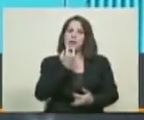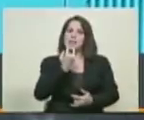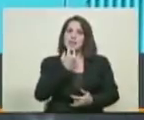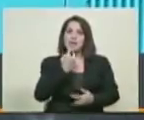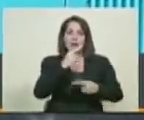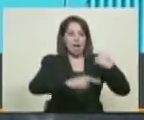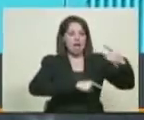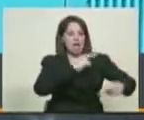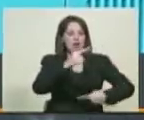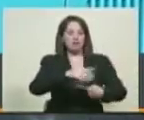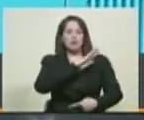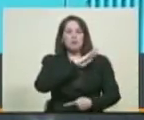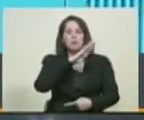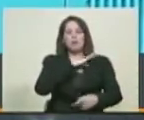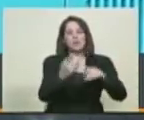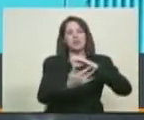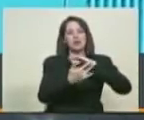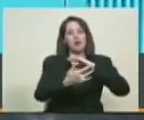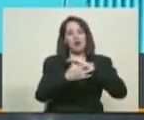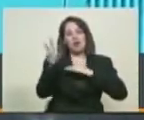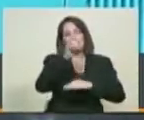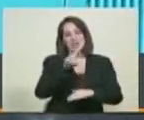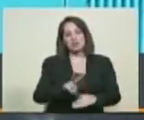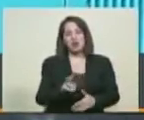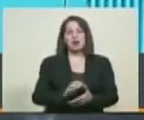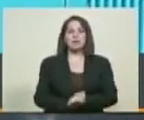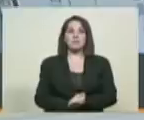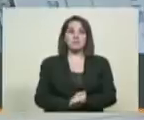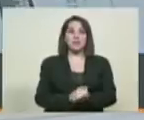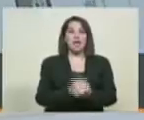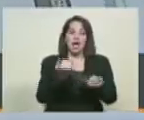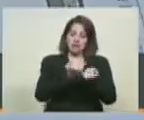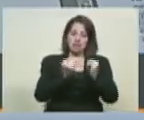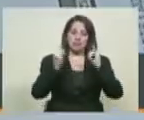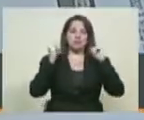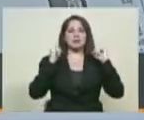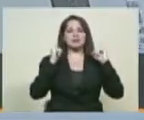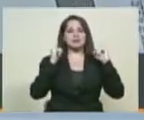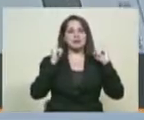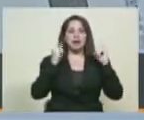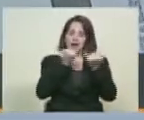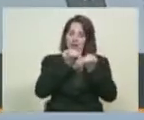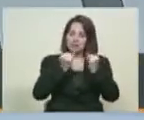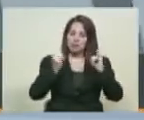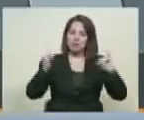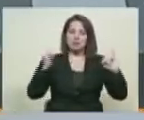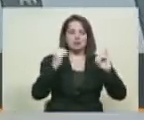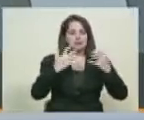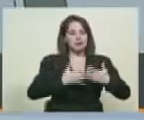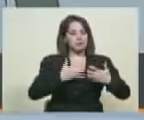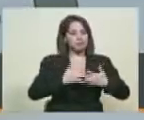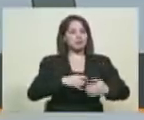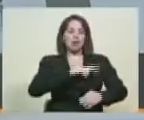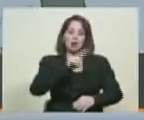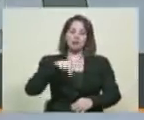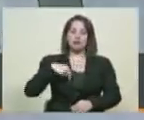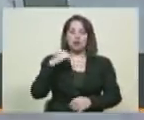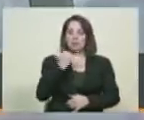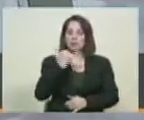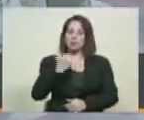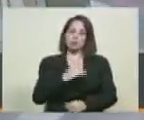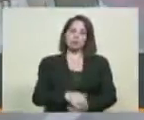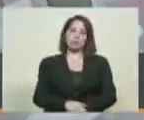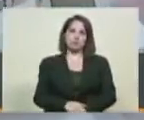y cauchos con tecnología nacional. Independencia, independencia. En